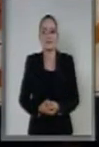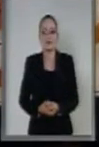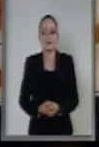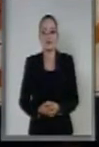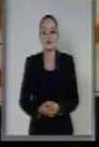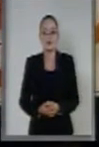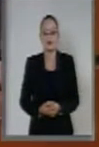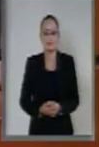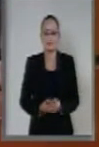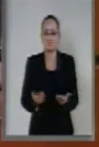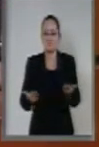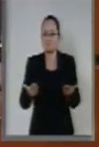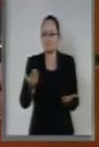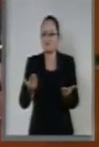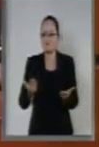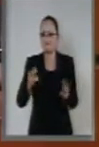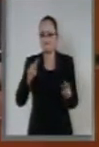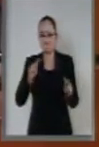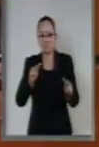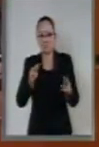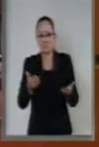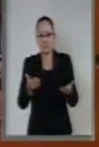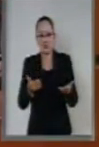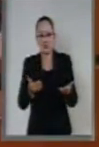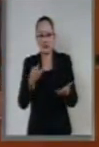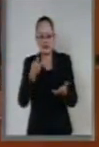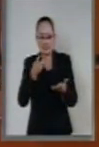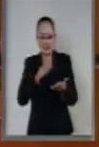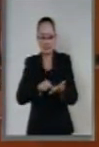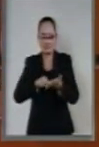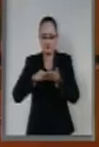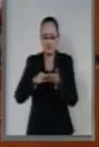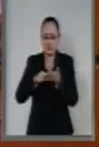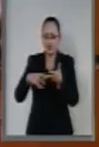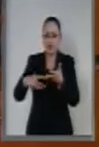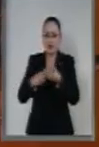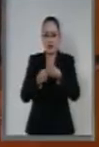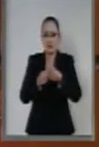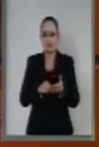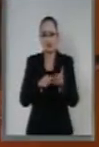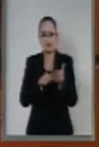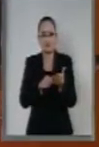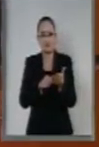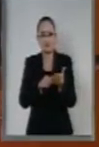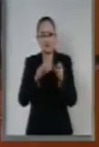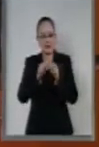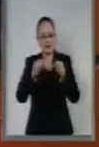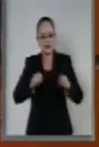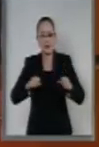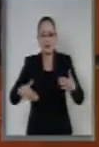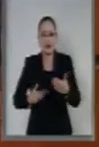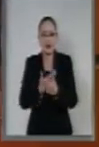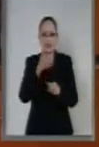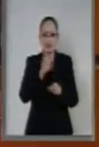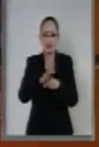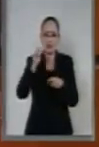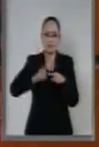haciendo un balance de este dictamen como parte del sistema nacional